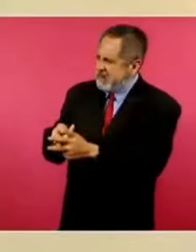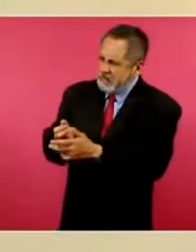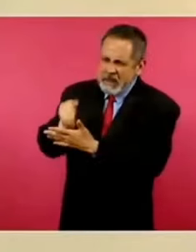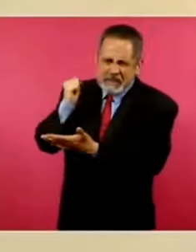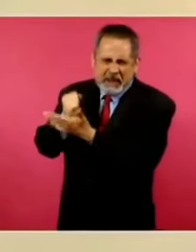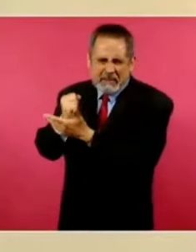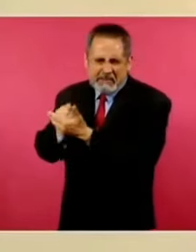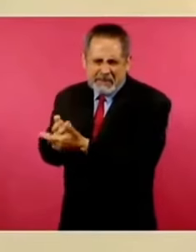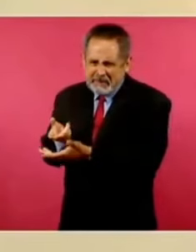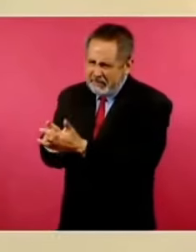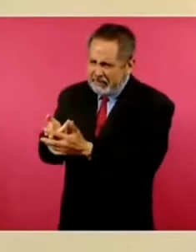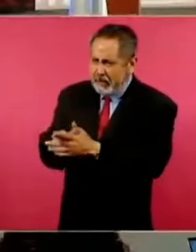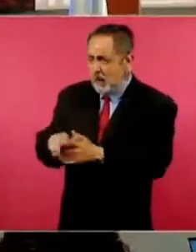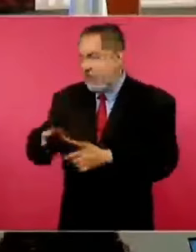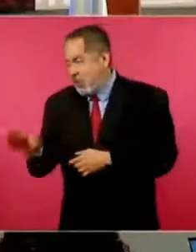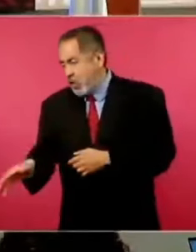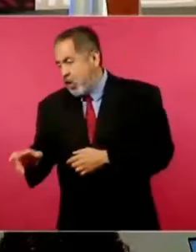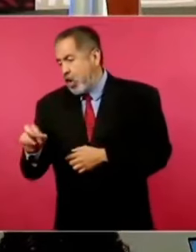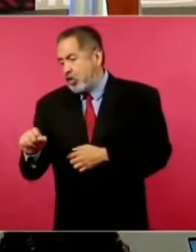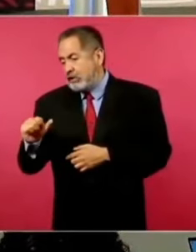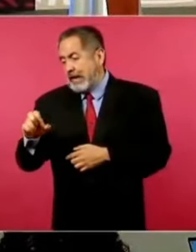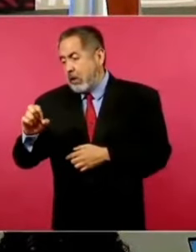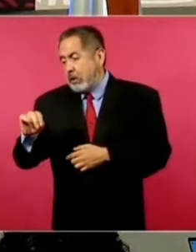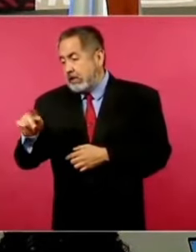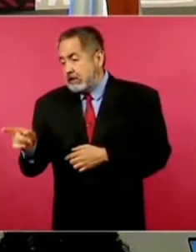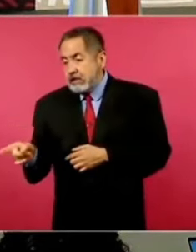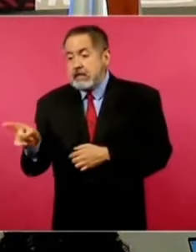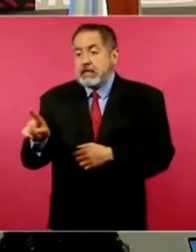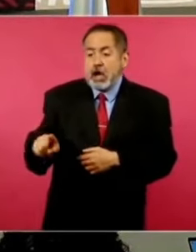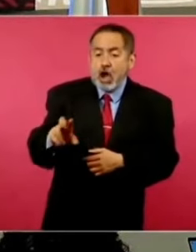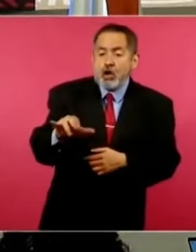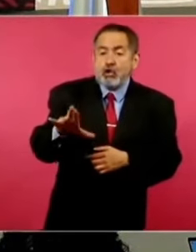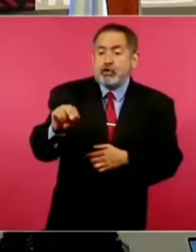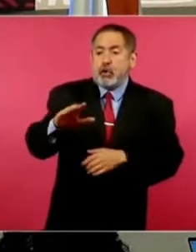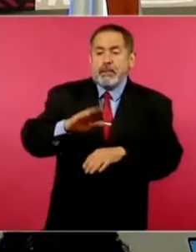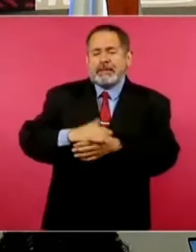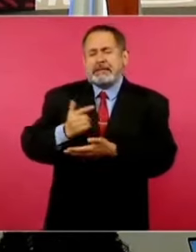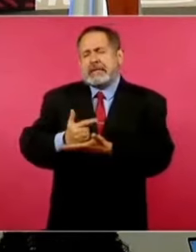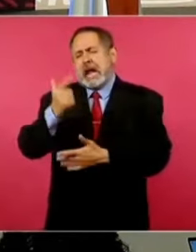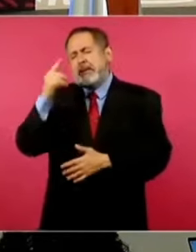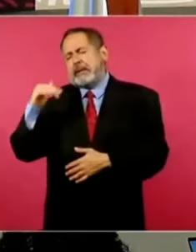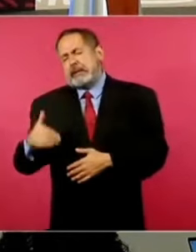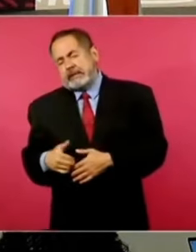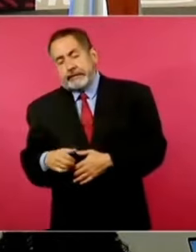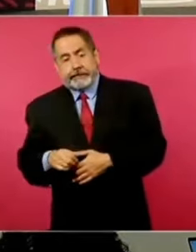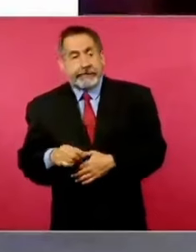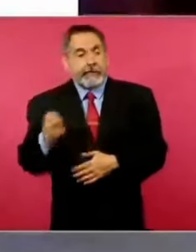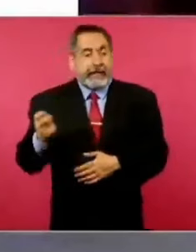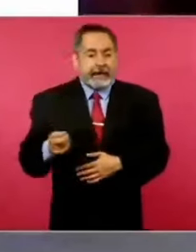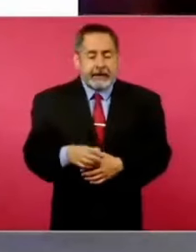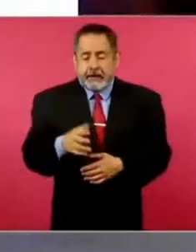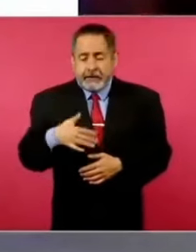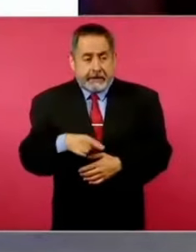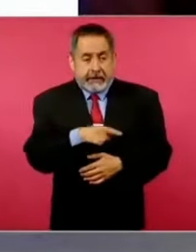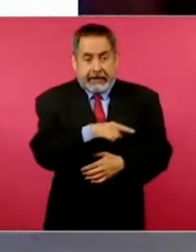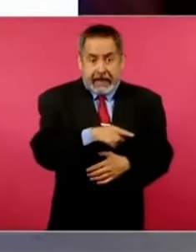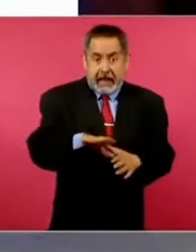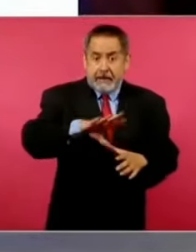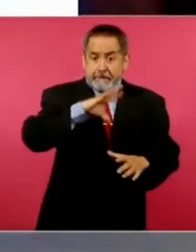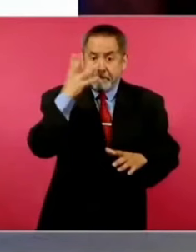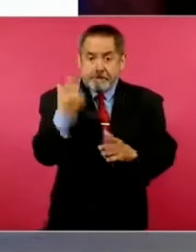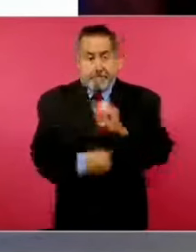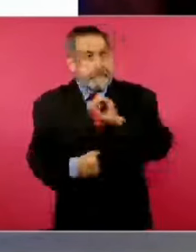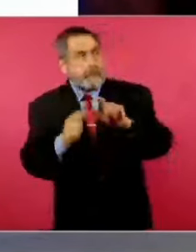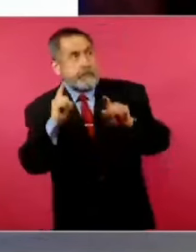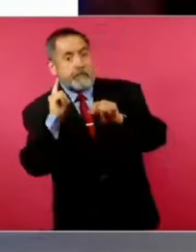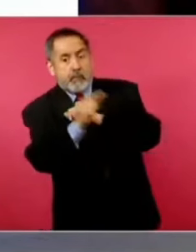muerte de Rosa unice y lesionando de gravedad a Rocío eh por estos hechos Eduardo huyó hacia los Estados